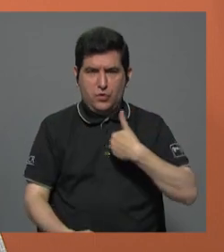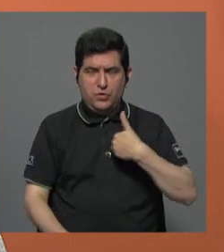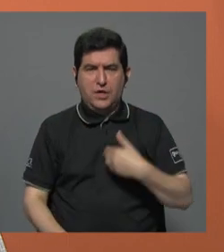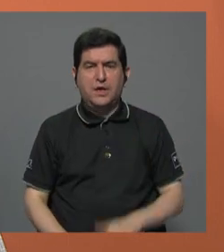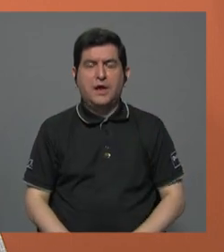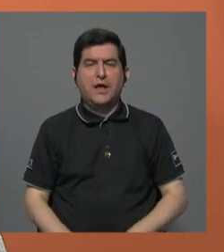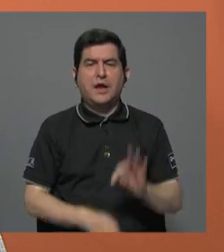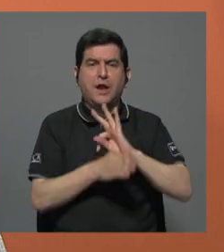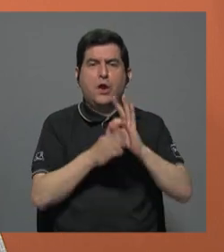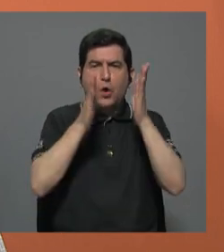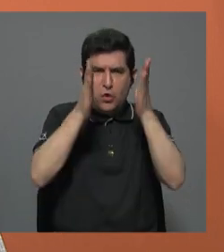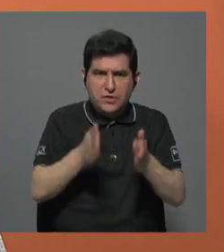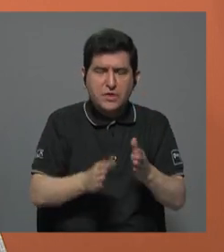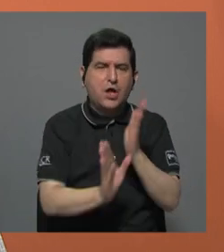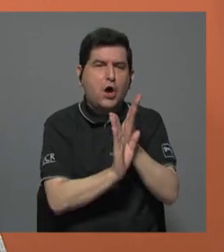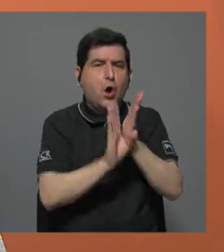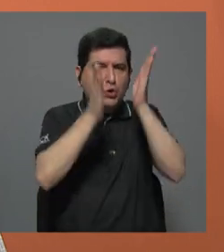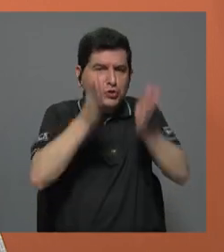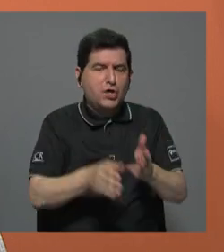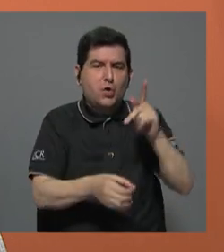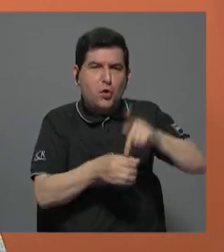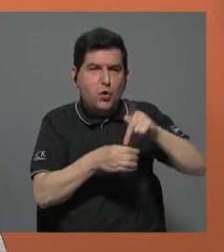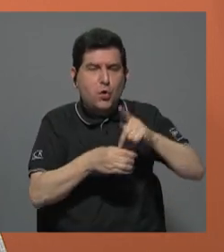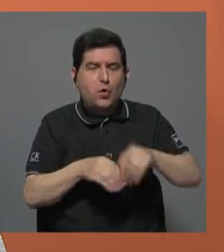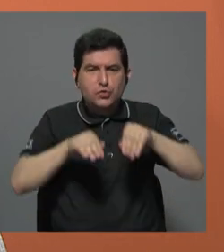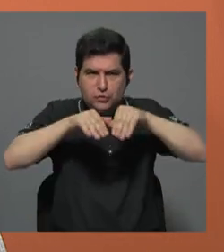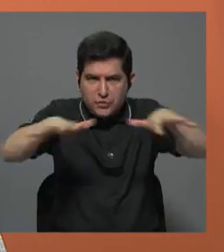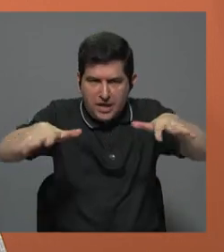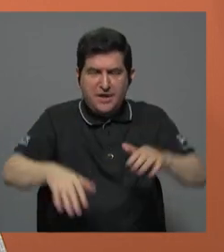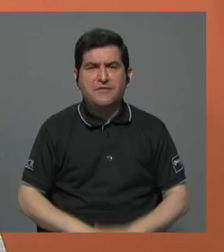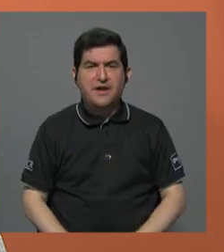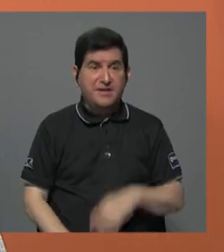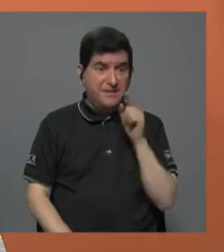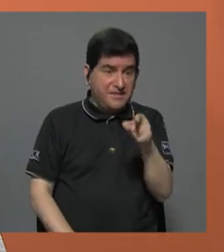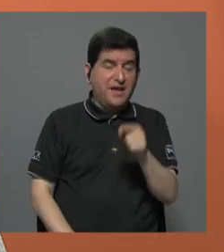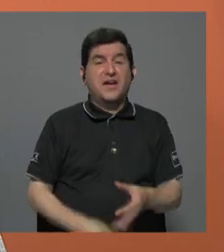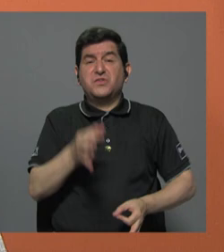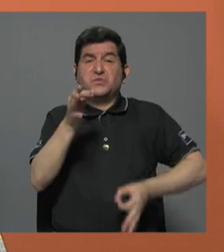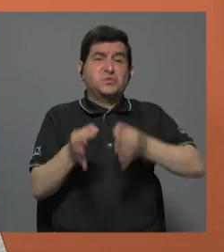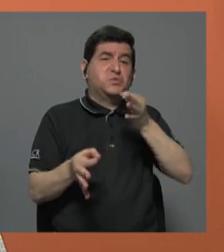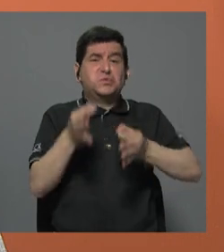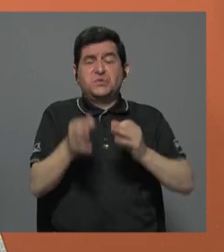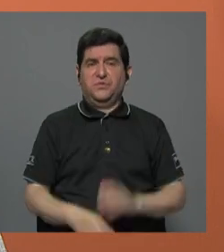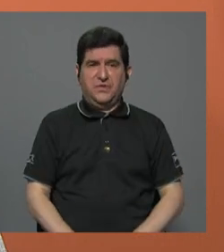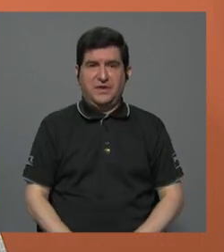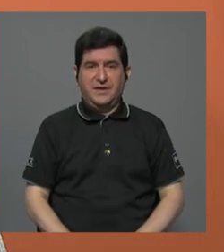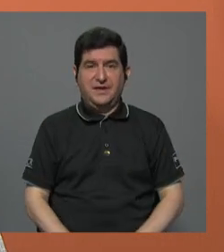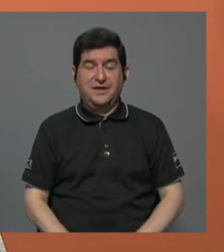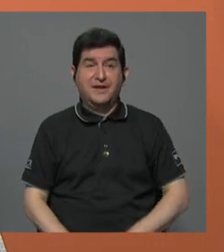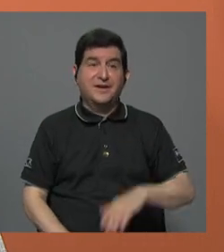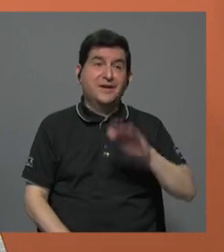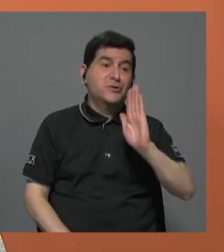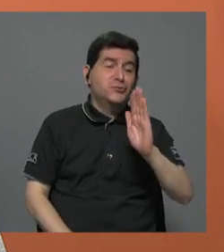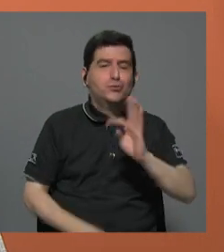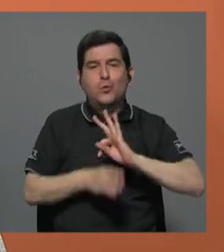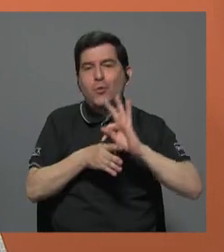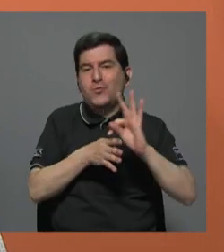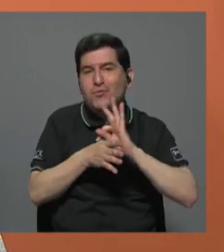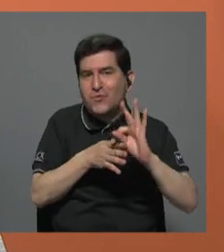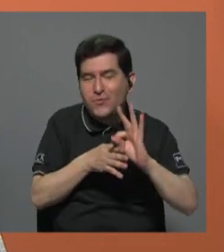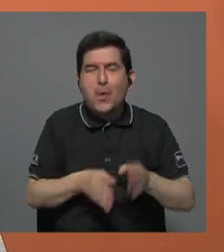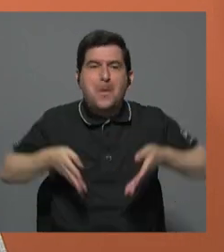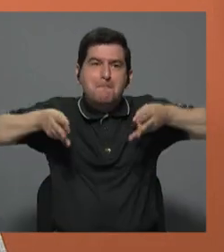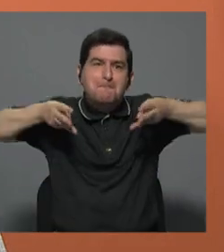sus terapeutas de amigos psicólogos que participan de esas redes y en los que básicamente les justifican sus tratamientos o sus